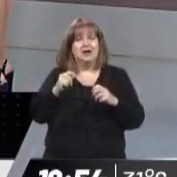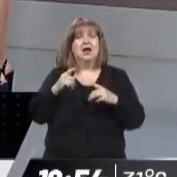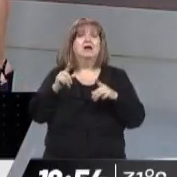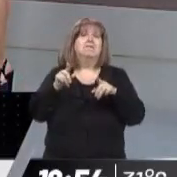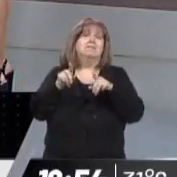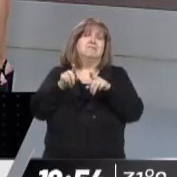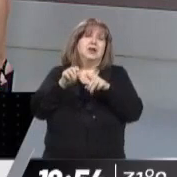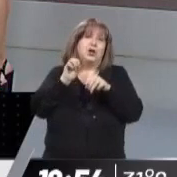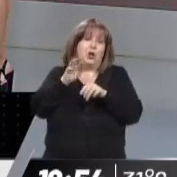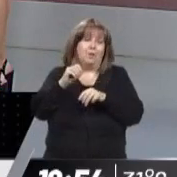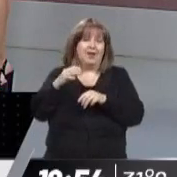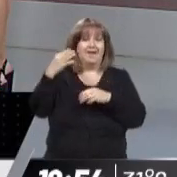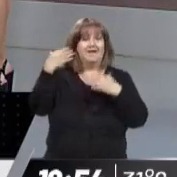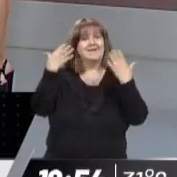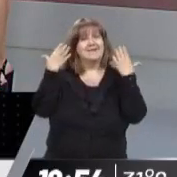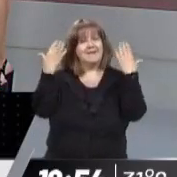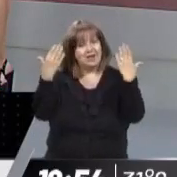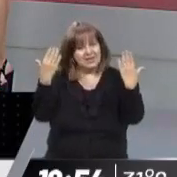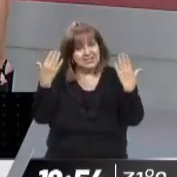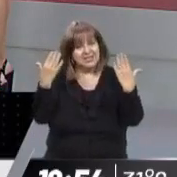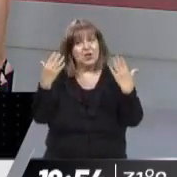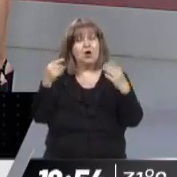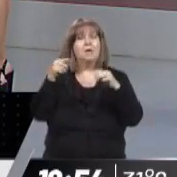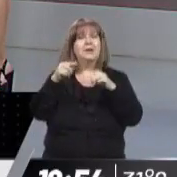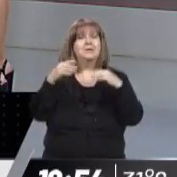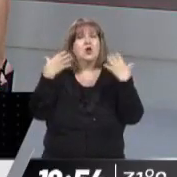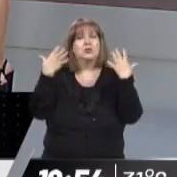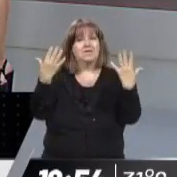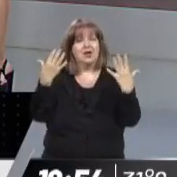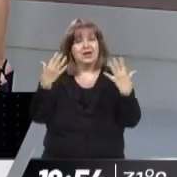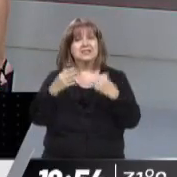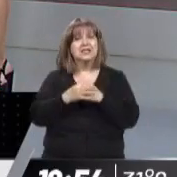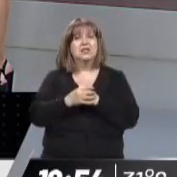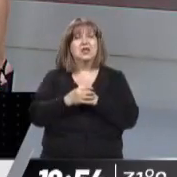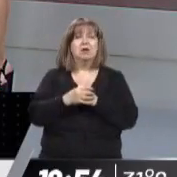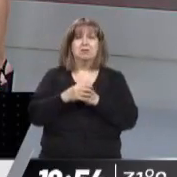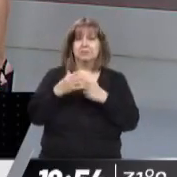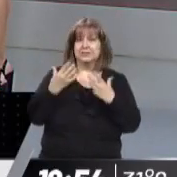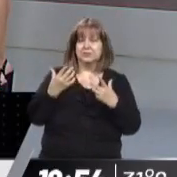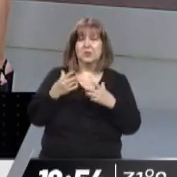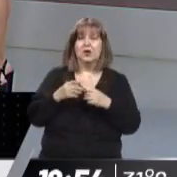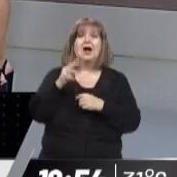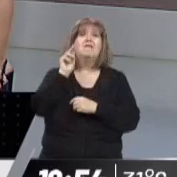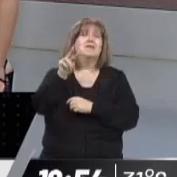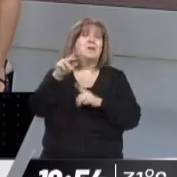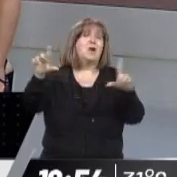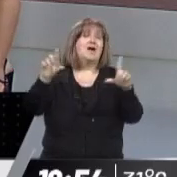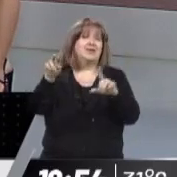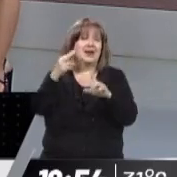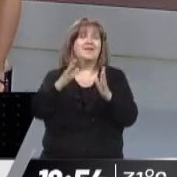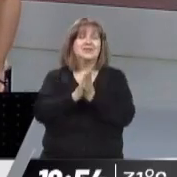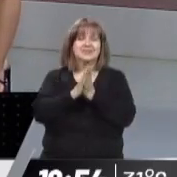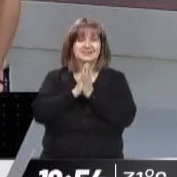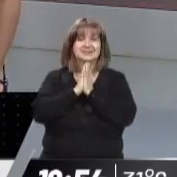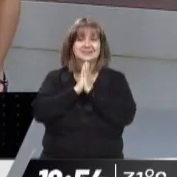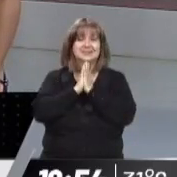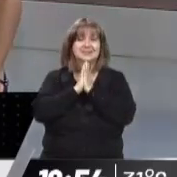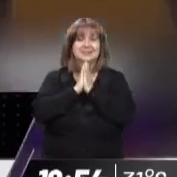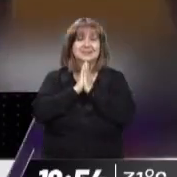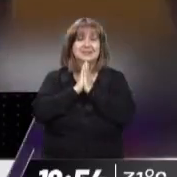con Gerard Piqué, exactamente. Y además le mete la coreografía. La coreografía y todo, pero ¿quieren que lo veamos? Pero por favor. Miren.